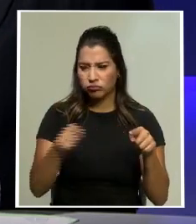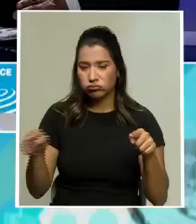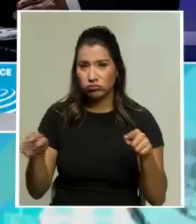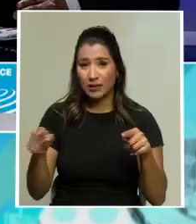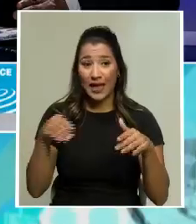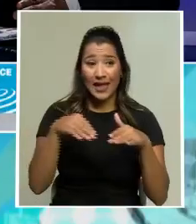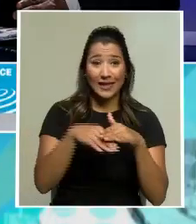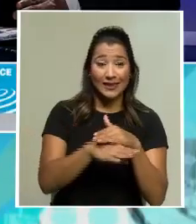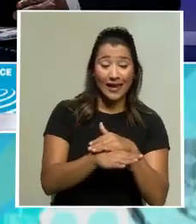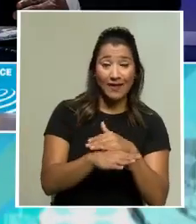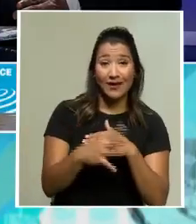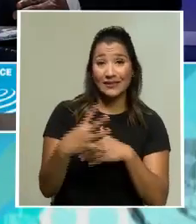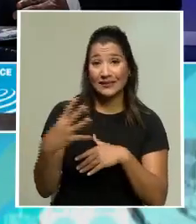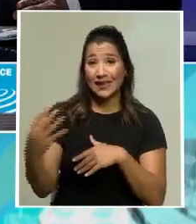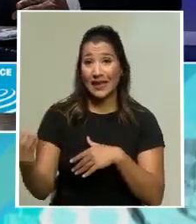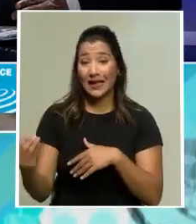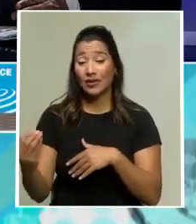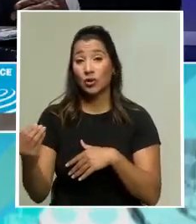jefes pandilleros